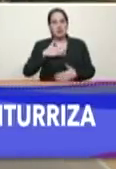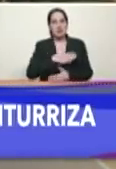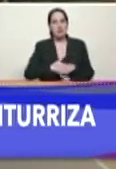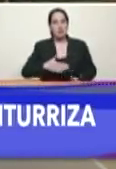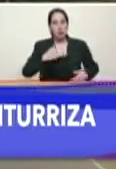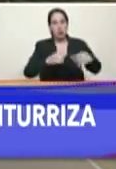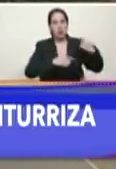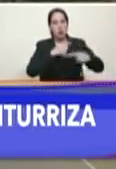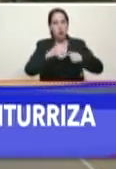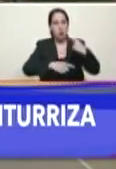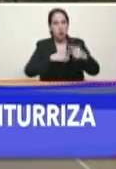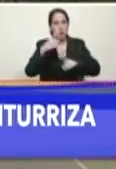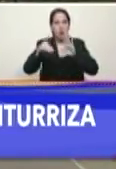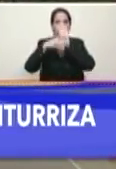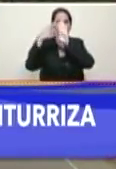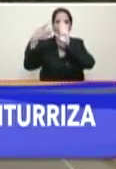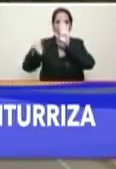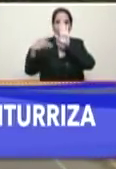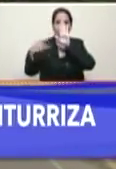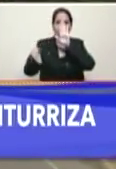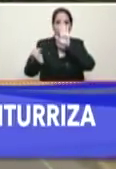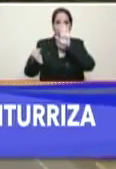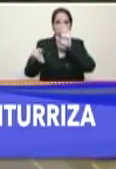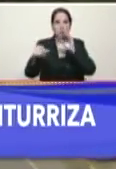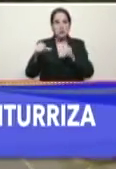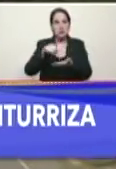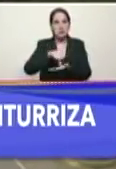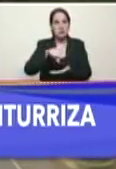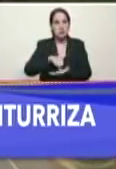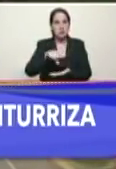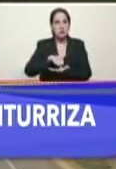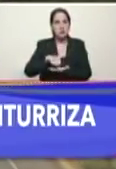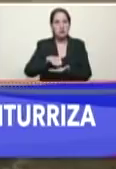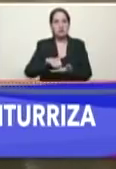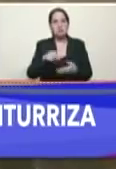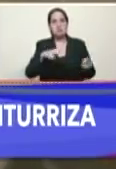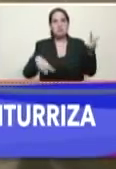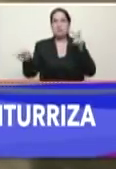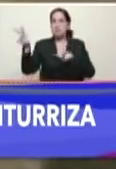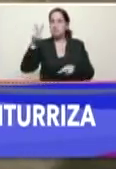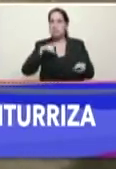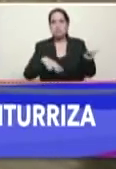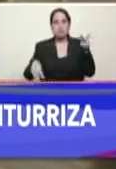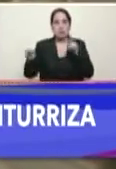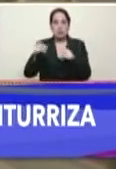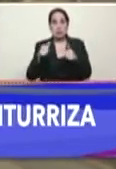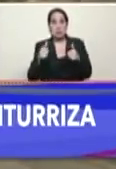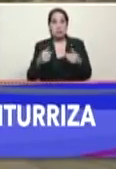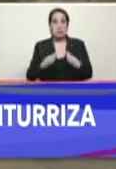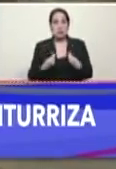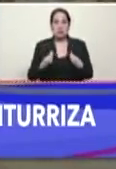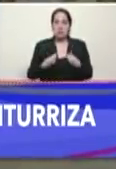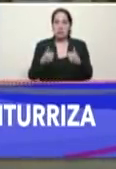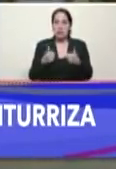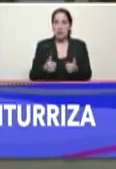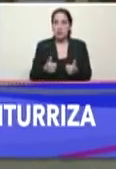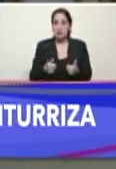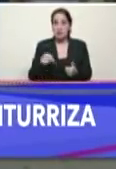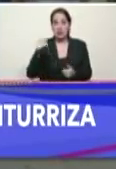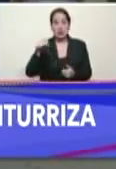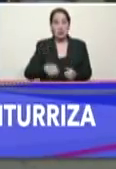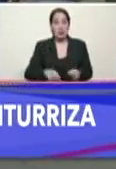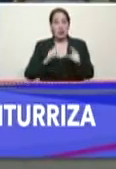días de ese derecho a la ciudad, del esparcimiento, de la calidad de vida, de los servicios. Y por eso aquí, desde el